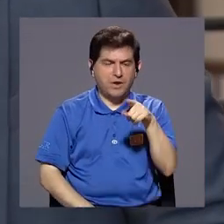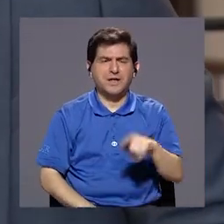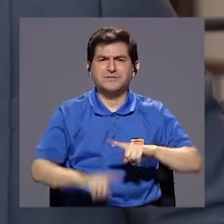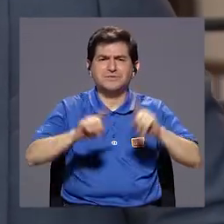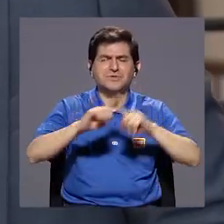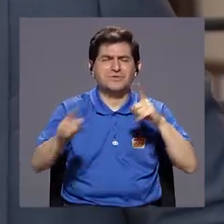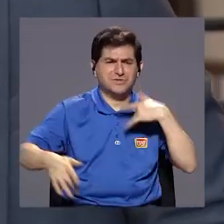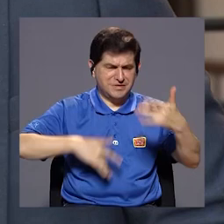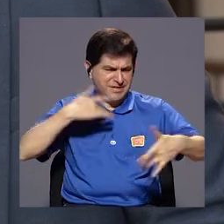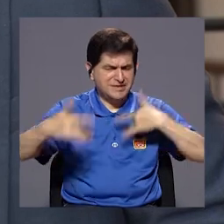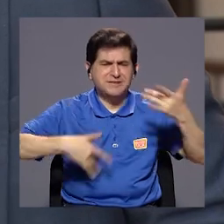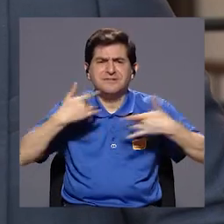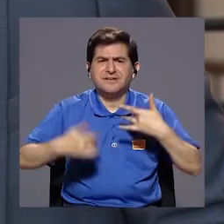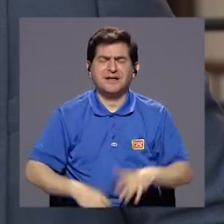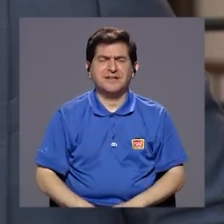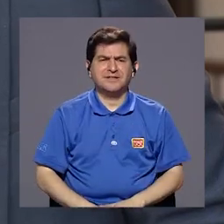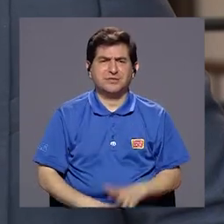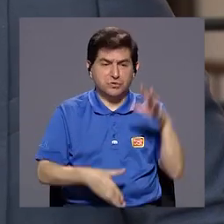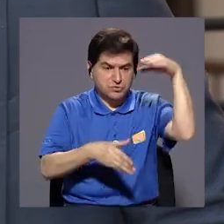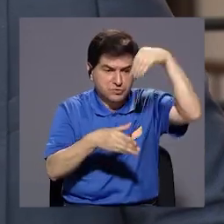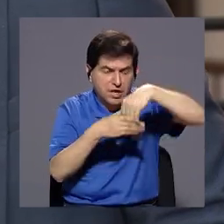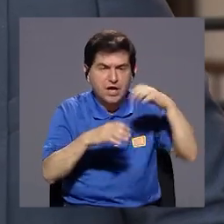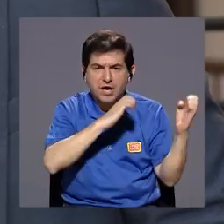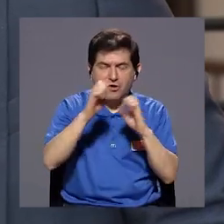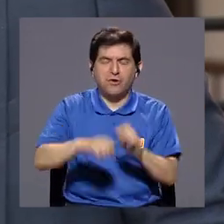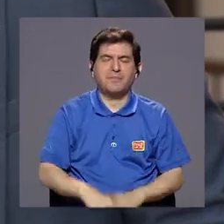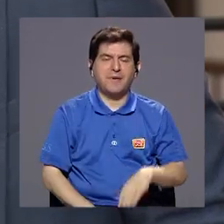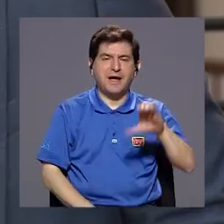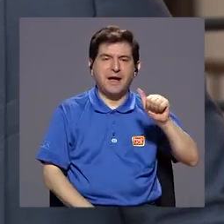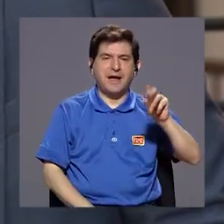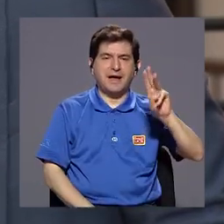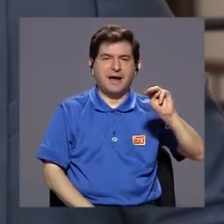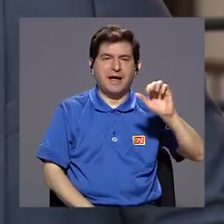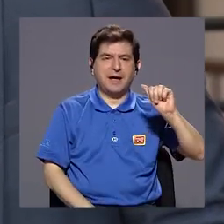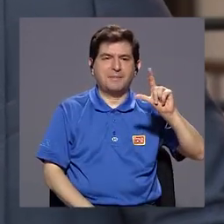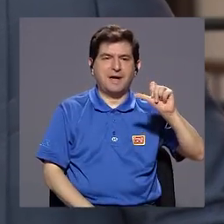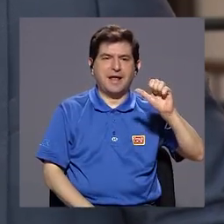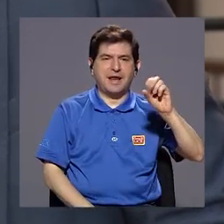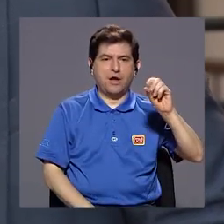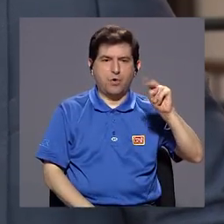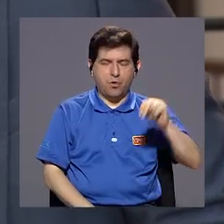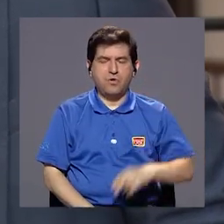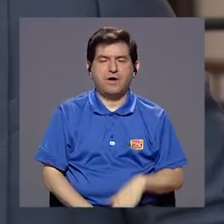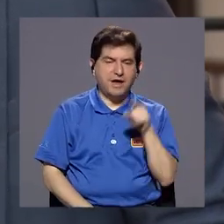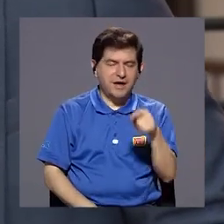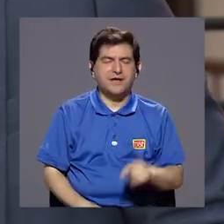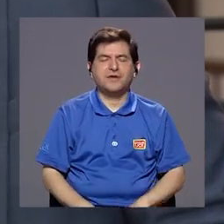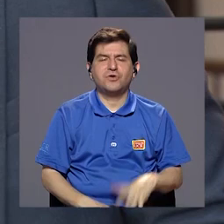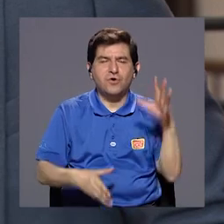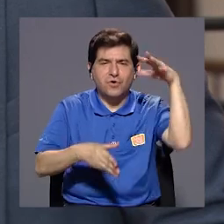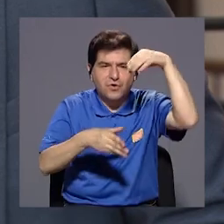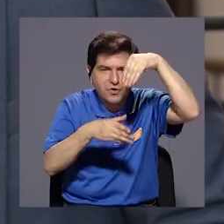signos y estos síntomas son básicamente los que engloba esa estrategia. Se llama Camaleón porque es un acrónimo que